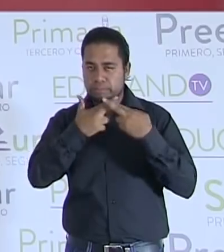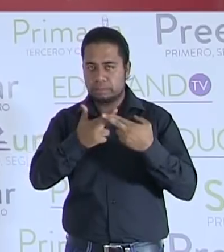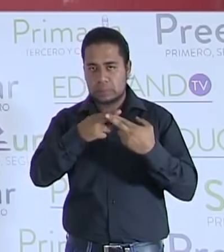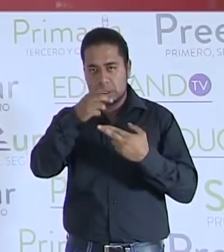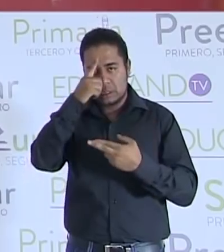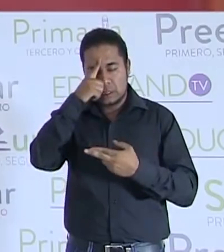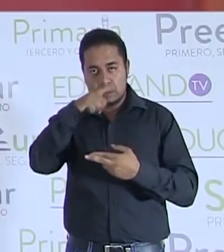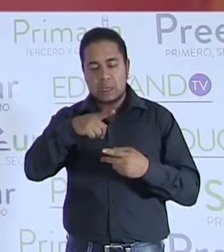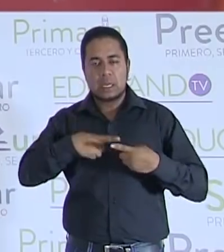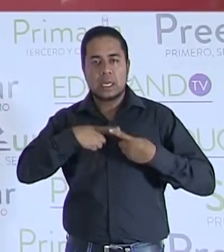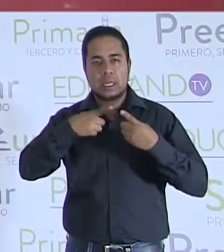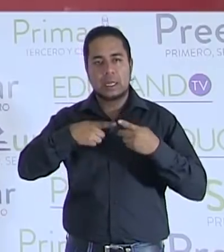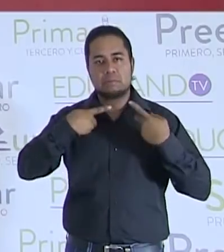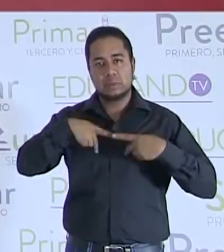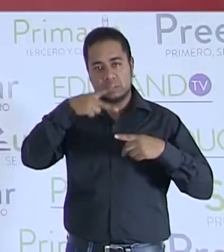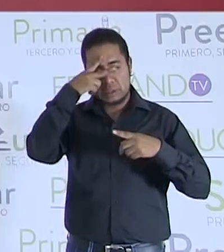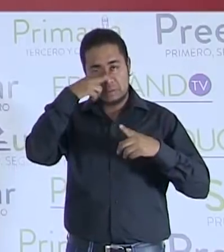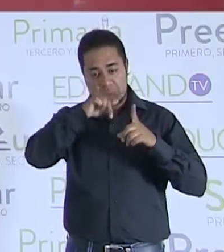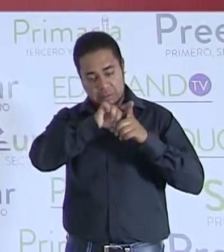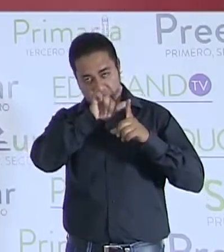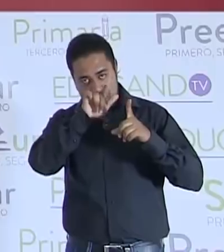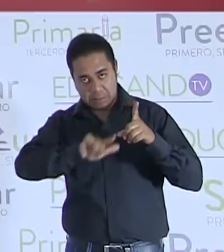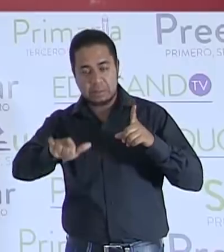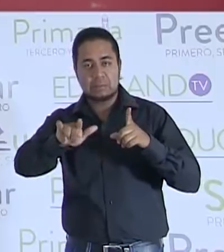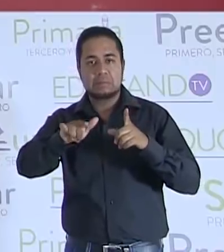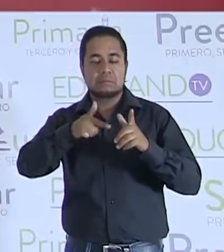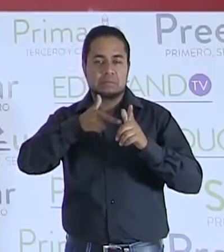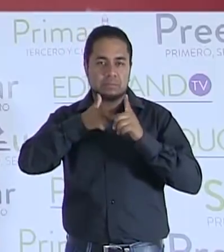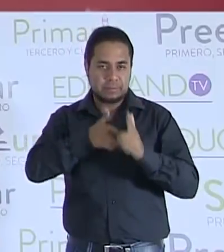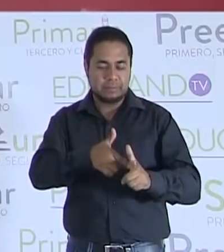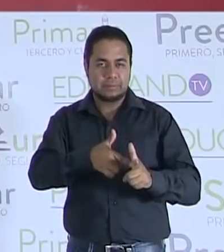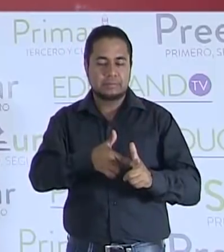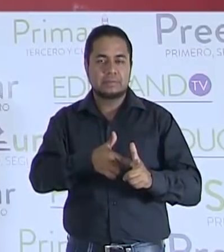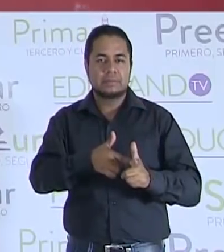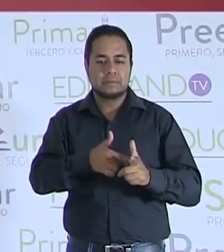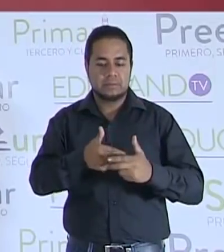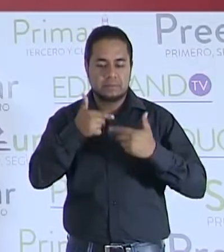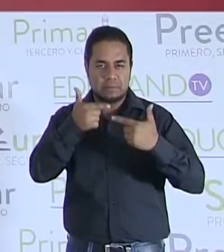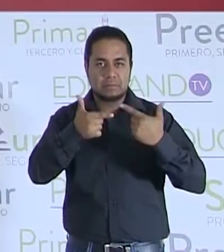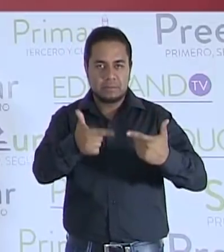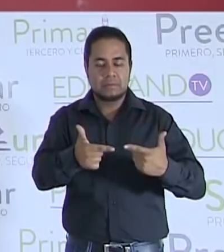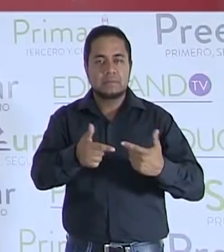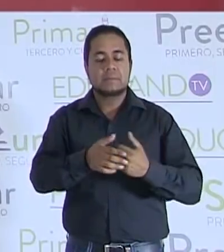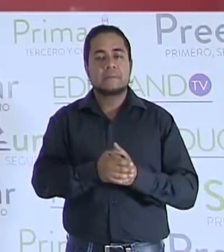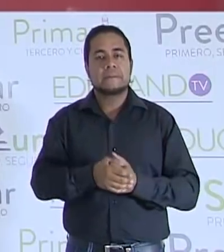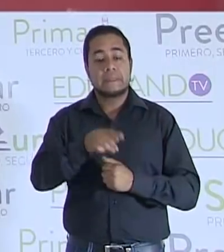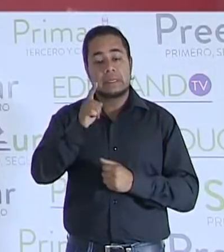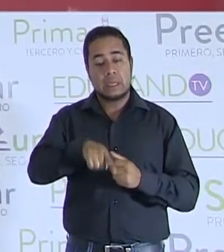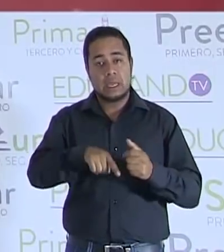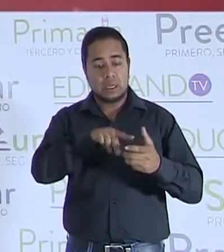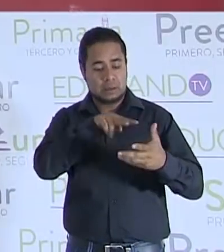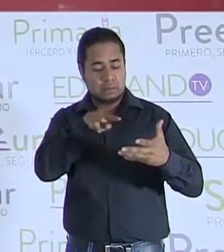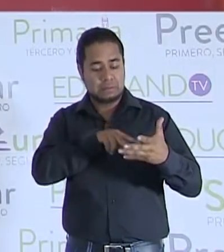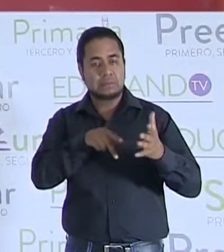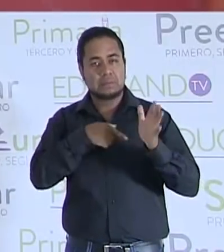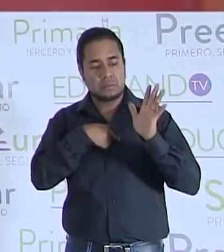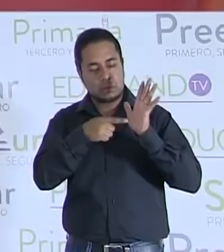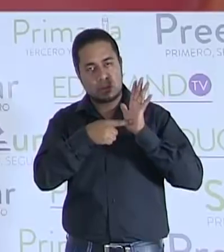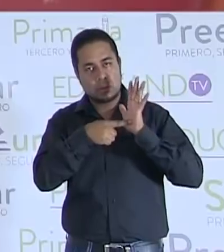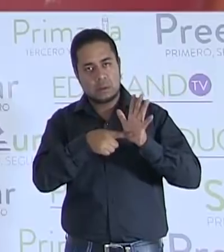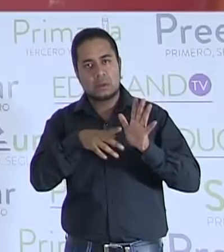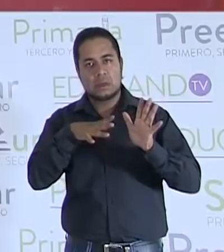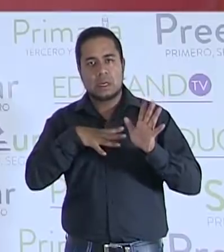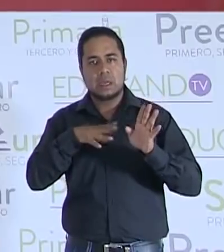entregar a los mexicanos que nos siguen. Los refranes que aquí presentamos son algunos de los